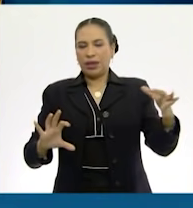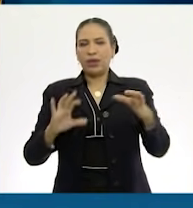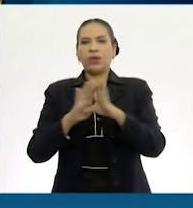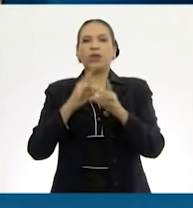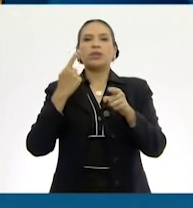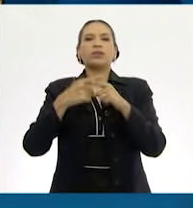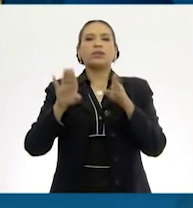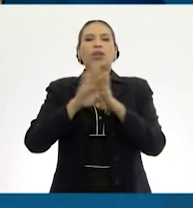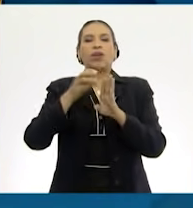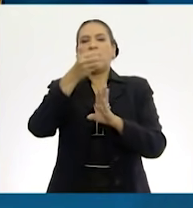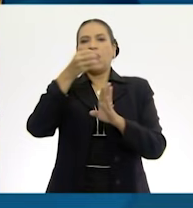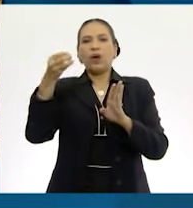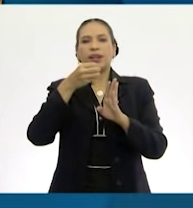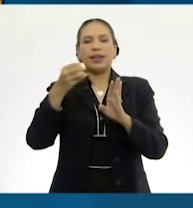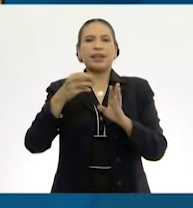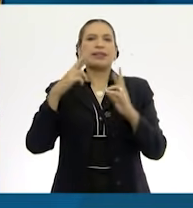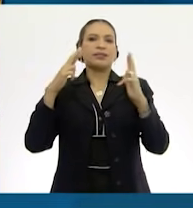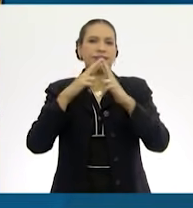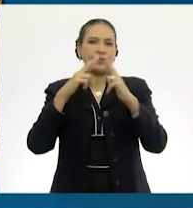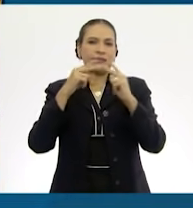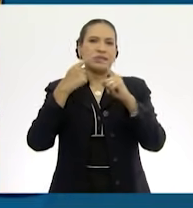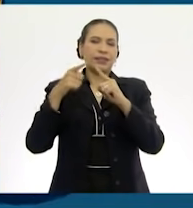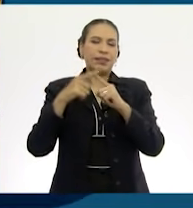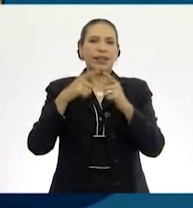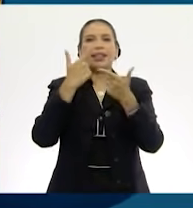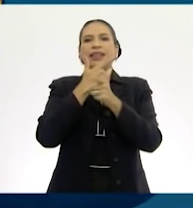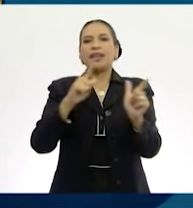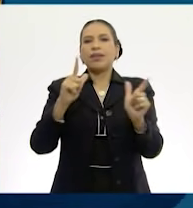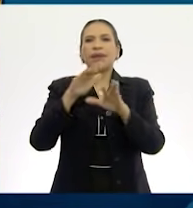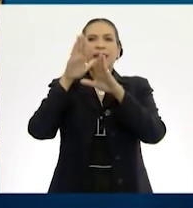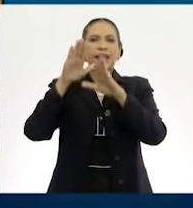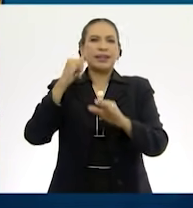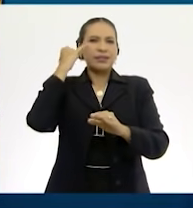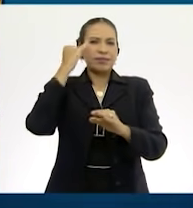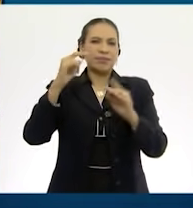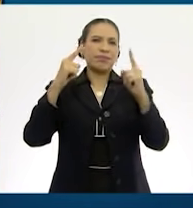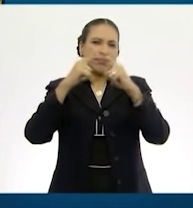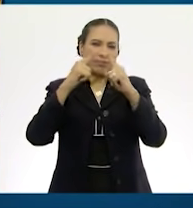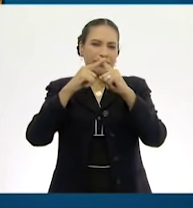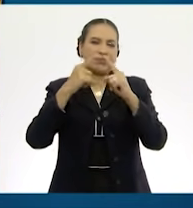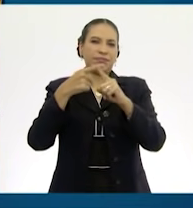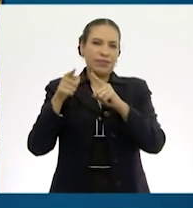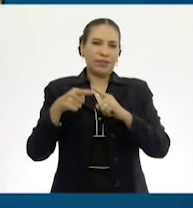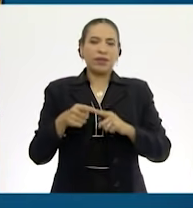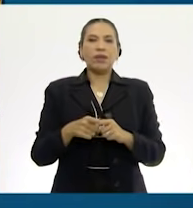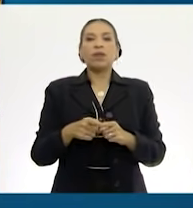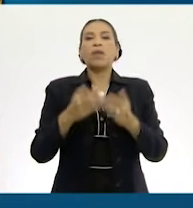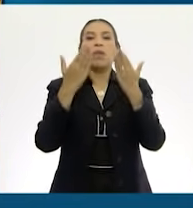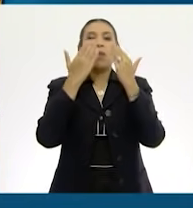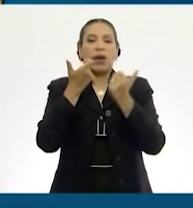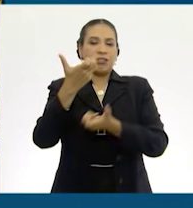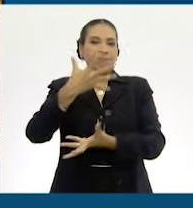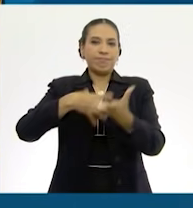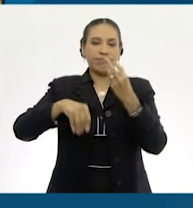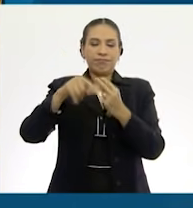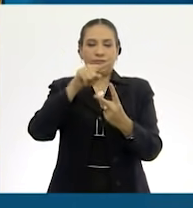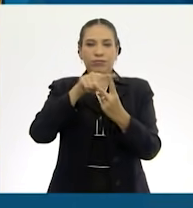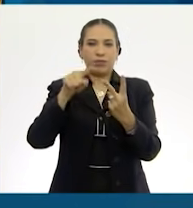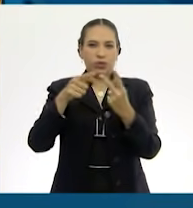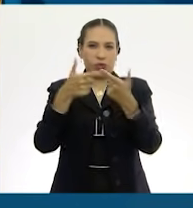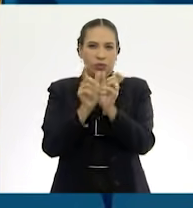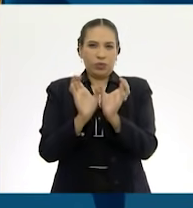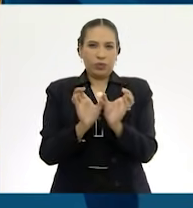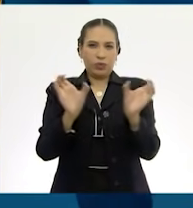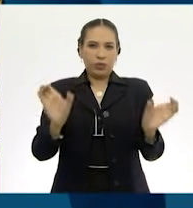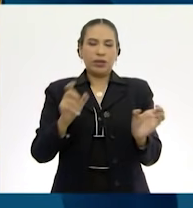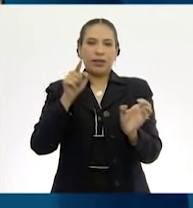supresión de órdenes religiosas y libertad de cultos. Como no había recursos, los dos bandos